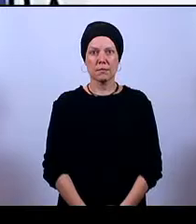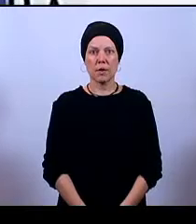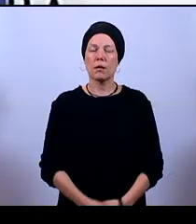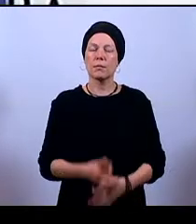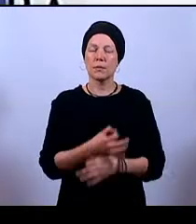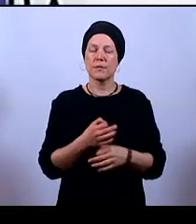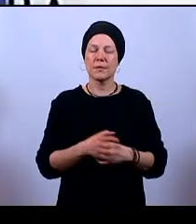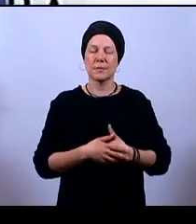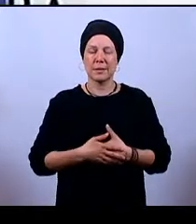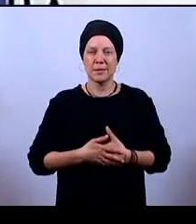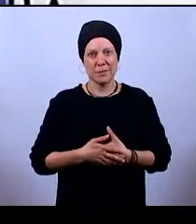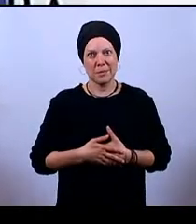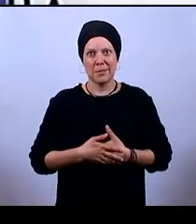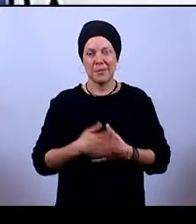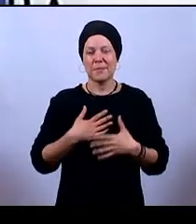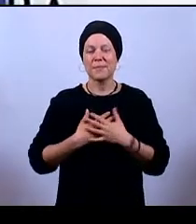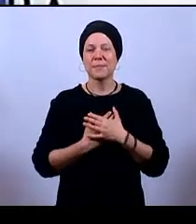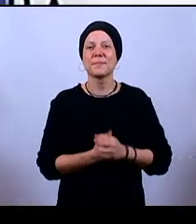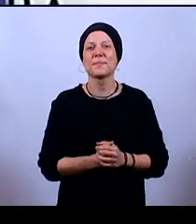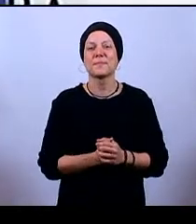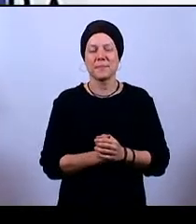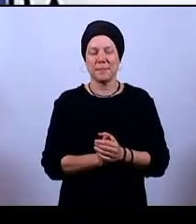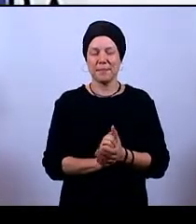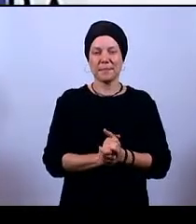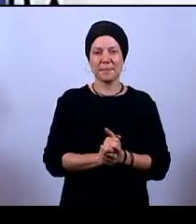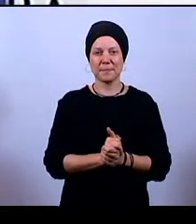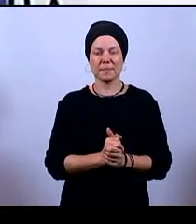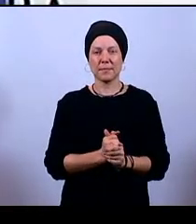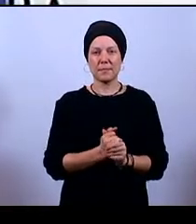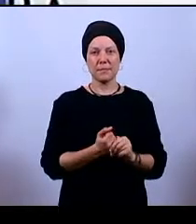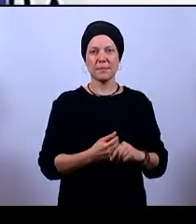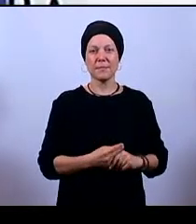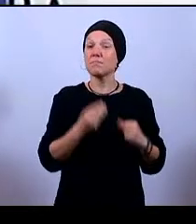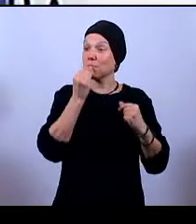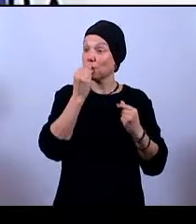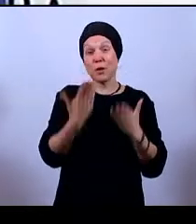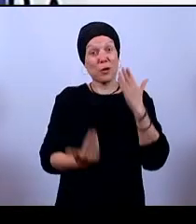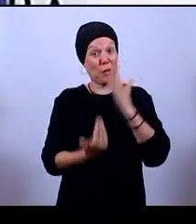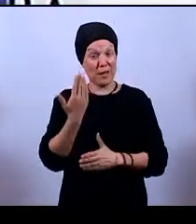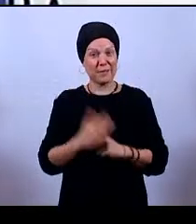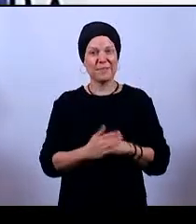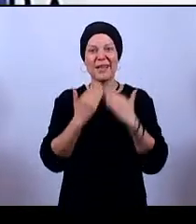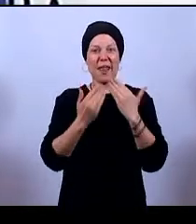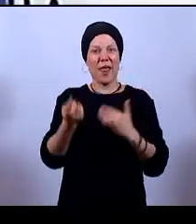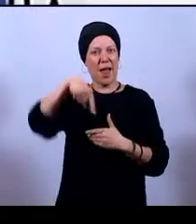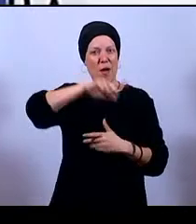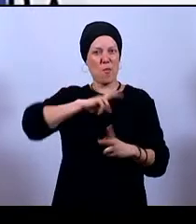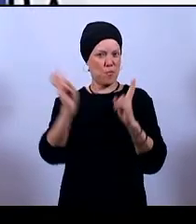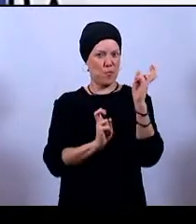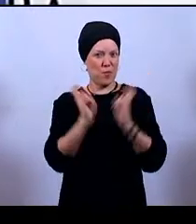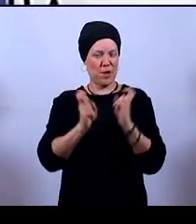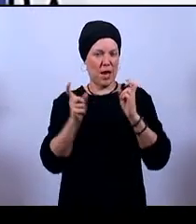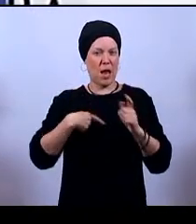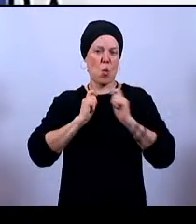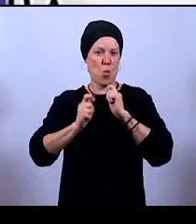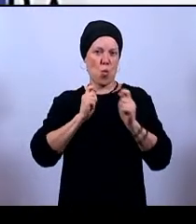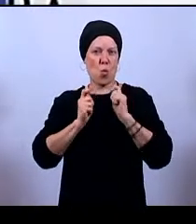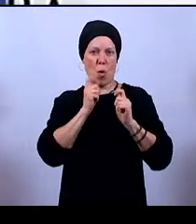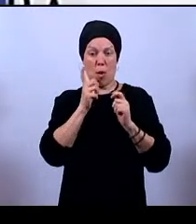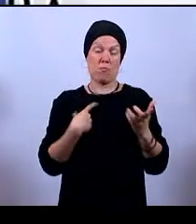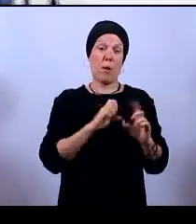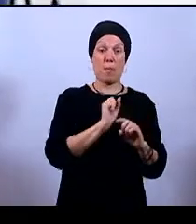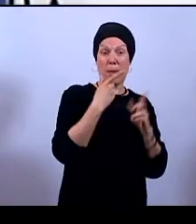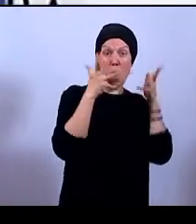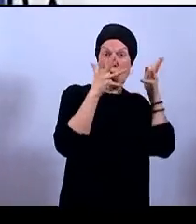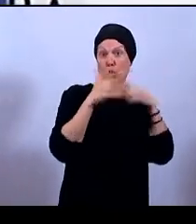Perfecto. Entiendo que se escucha bien. Bien, pues muy buenos días. Gracias a todos por asistir a la rueda de prensa posterior al